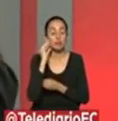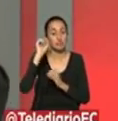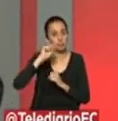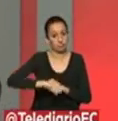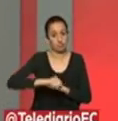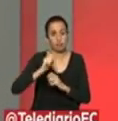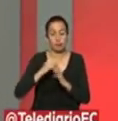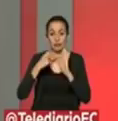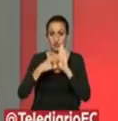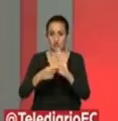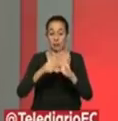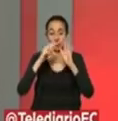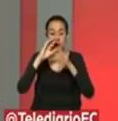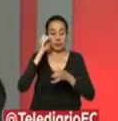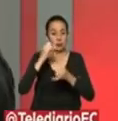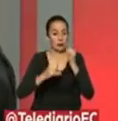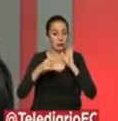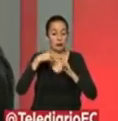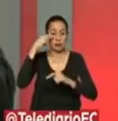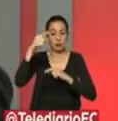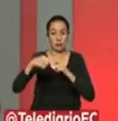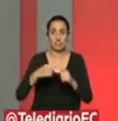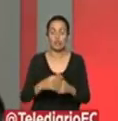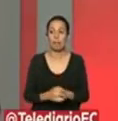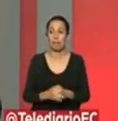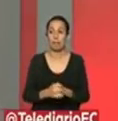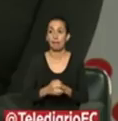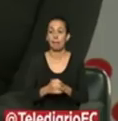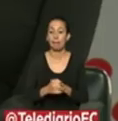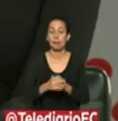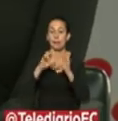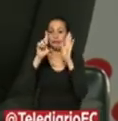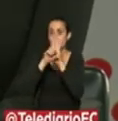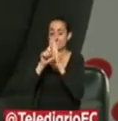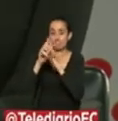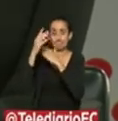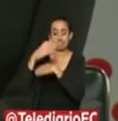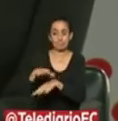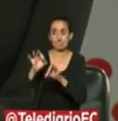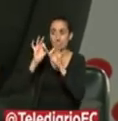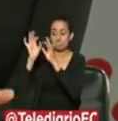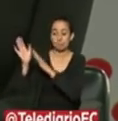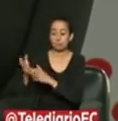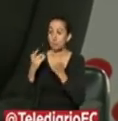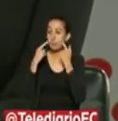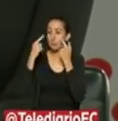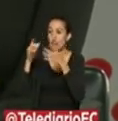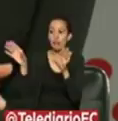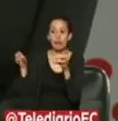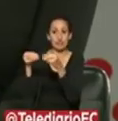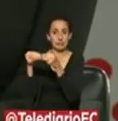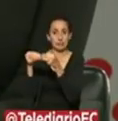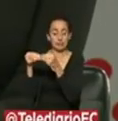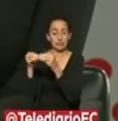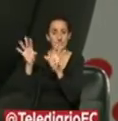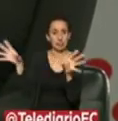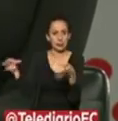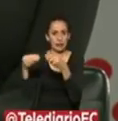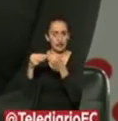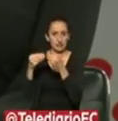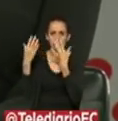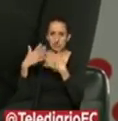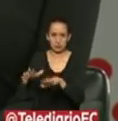ser requerida en los subsiguientes años. ¿Estas reformas ya están incluidas dentro de este acuerdo previo que se ha hecho